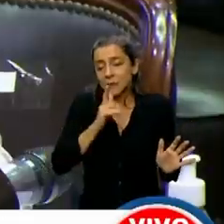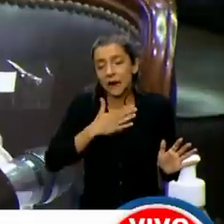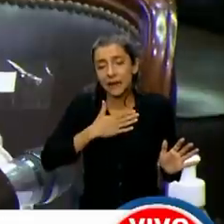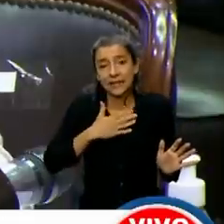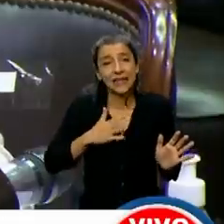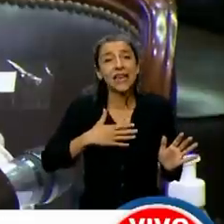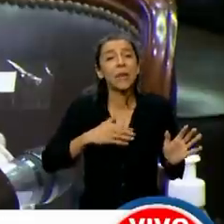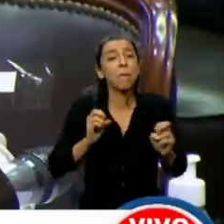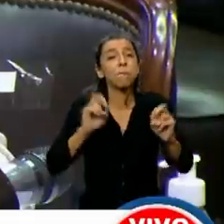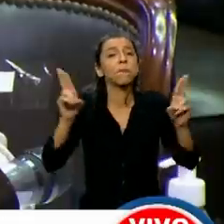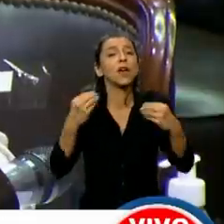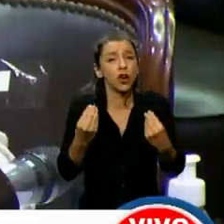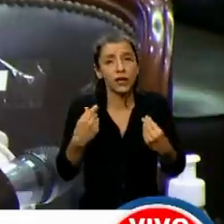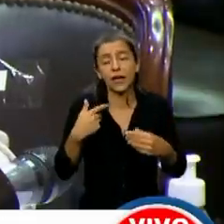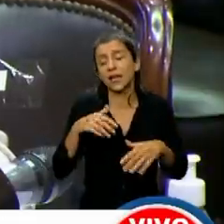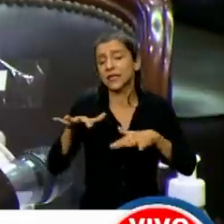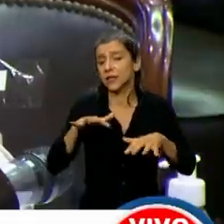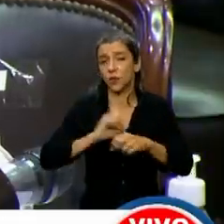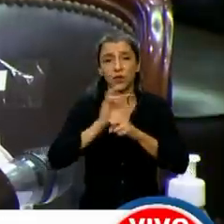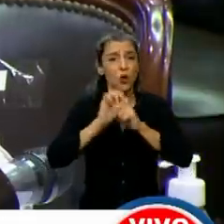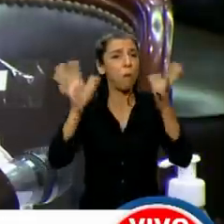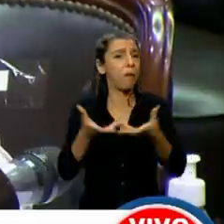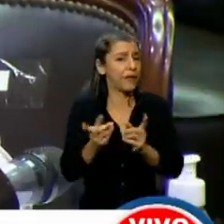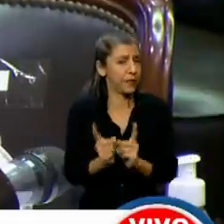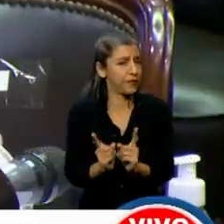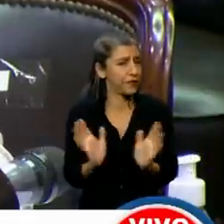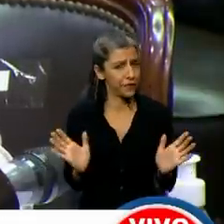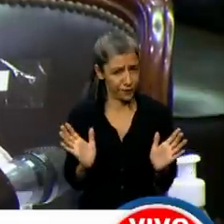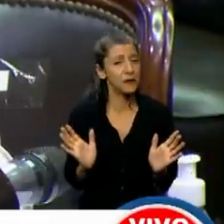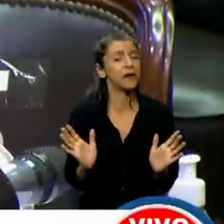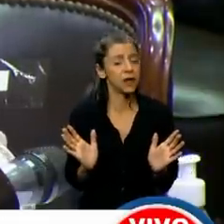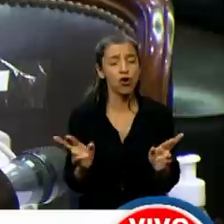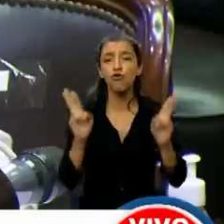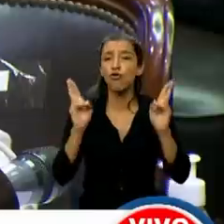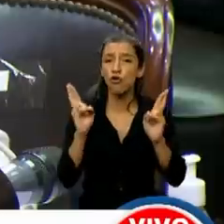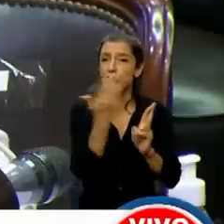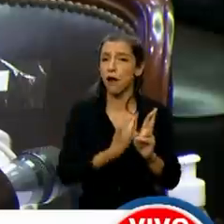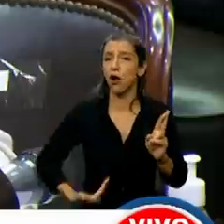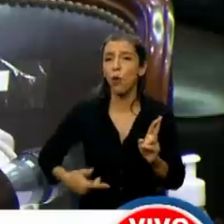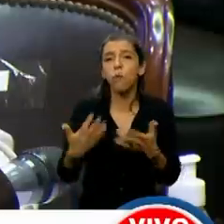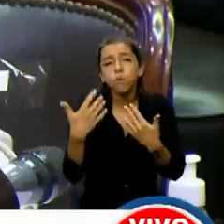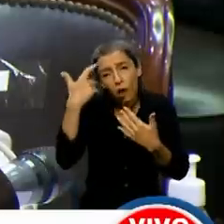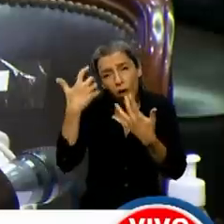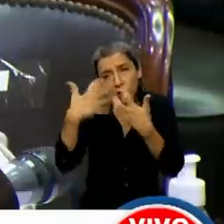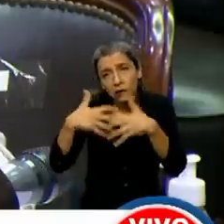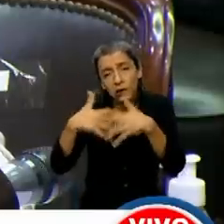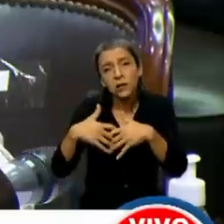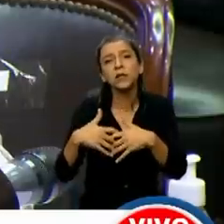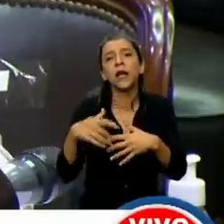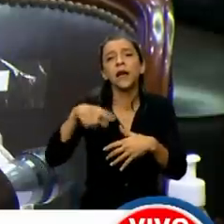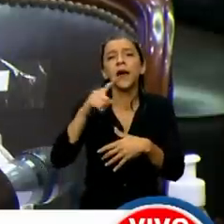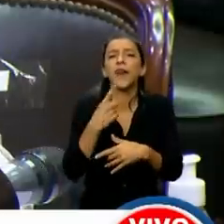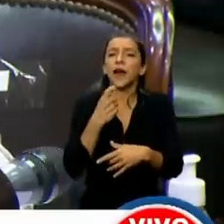grave es que estamos atravesando una pandemia que nos sigue amenazando ojalá que el gobierno pueda reflexionar pueda escuchar estos